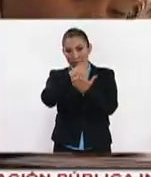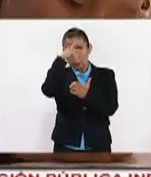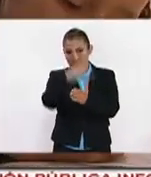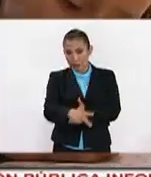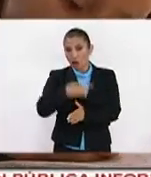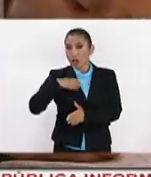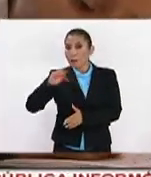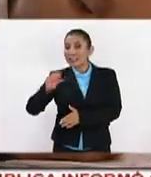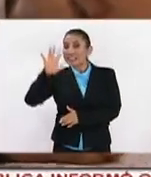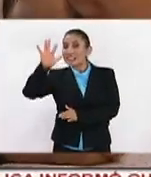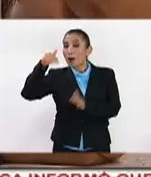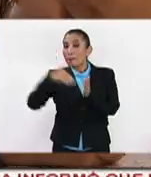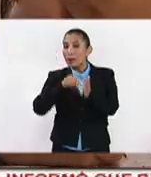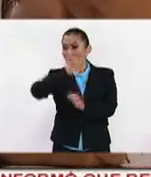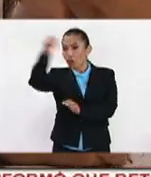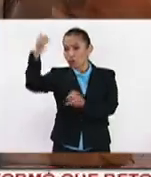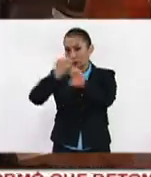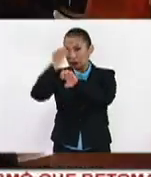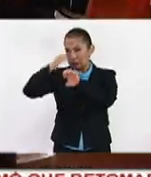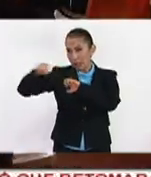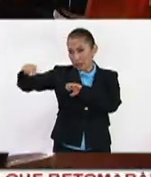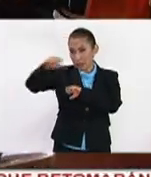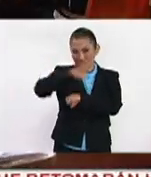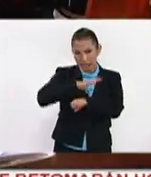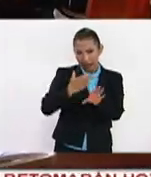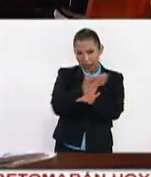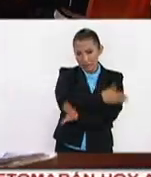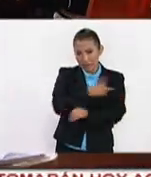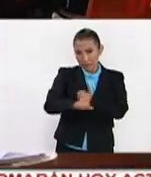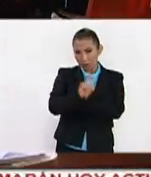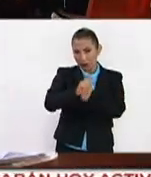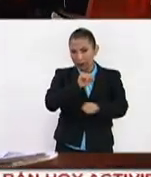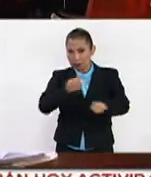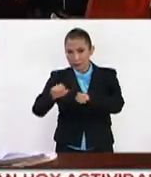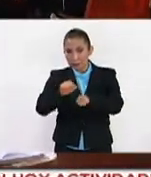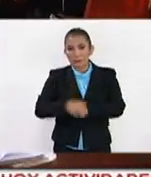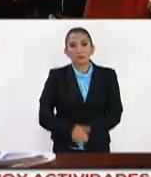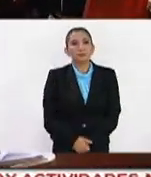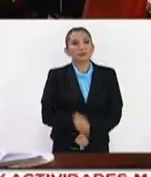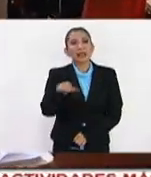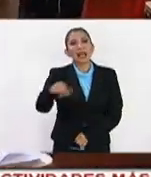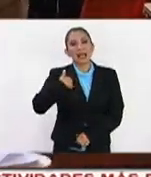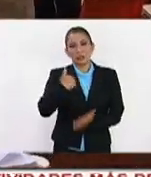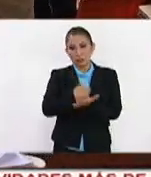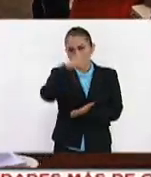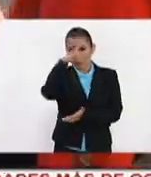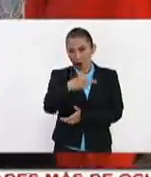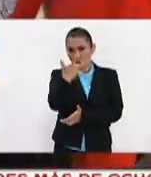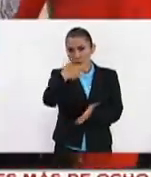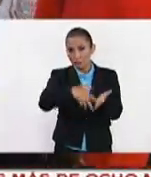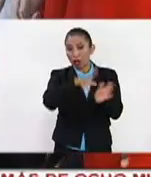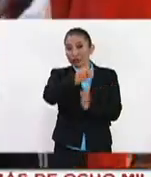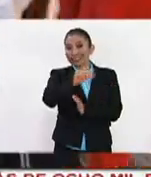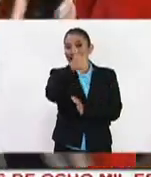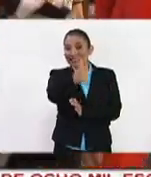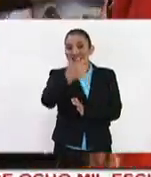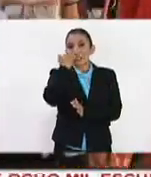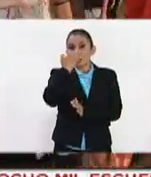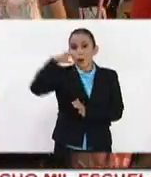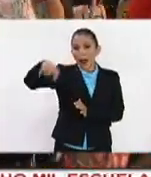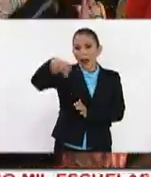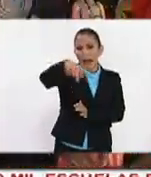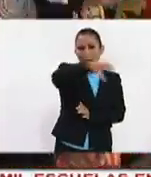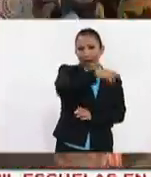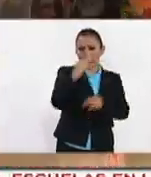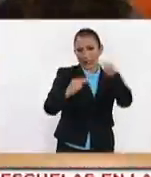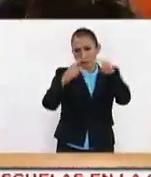México y 95,000 en el resto de los estados afectados por los sismos. En la capital del país, 8,086 centros escolares de